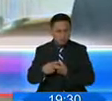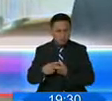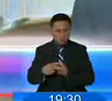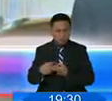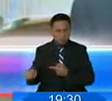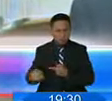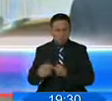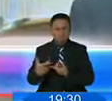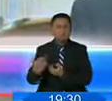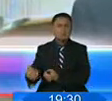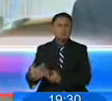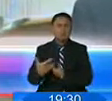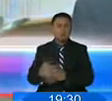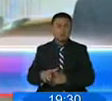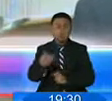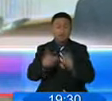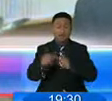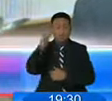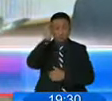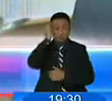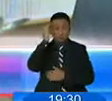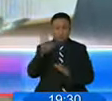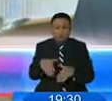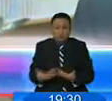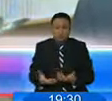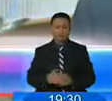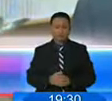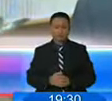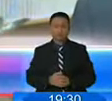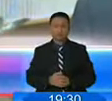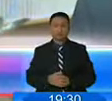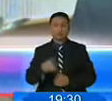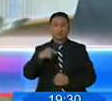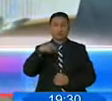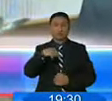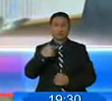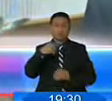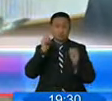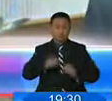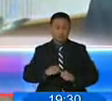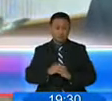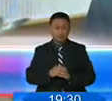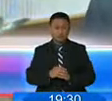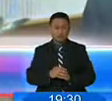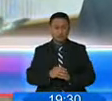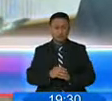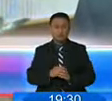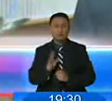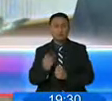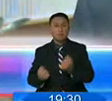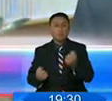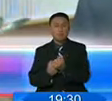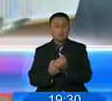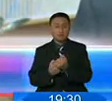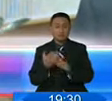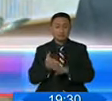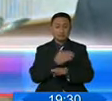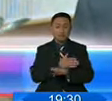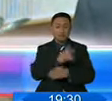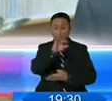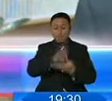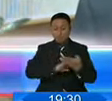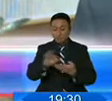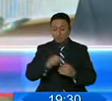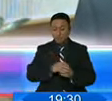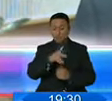arroja una información que preocupa muchísimo. ¿En qué sentido? Nosotros, para poder sustentar y solventar o fundamentar la aprobación del PUOS, que fue en julio